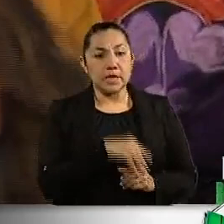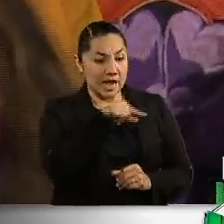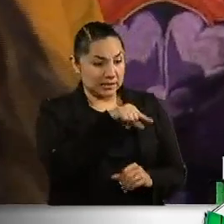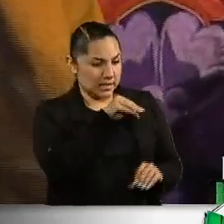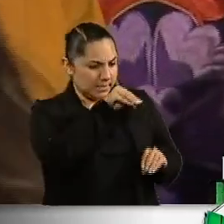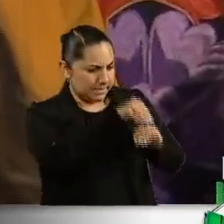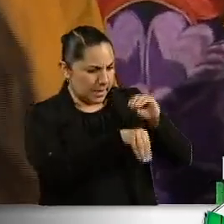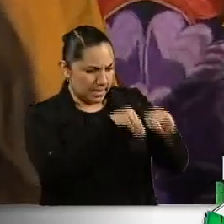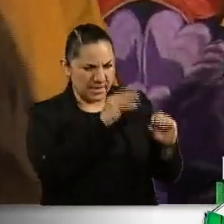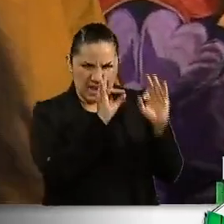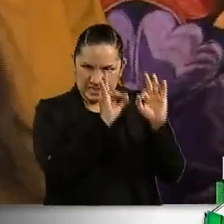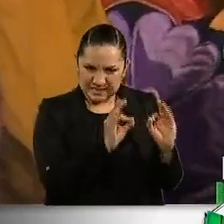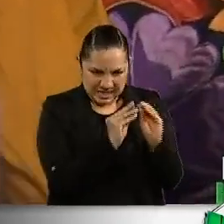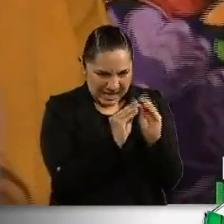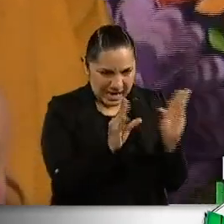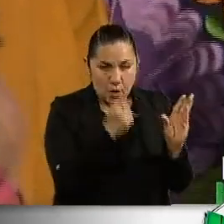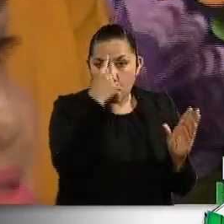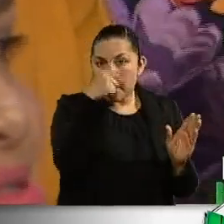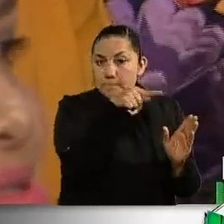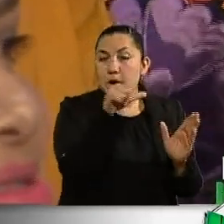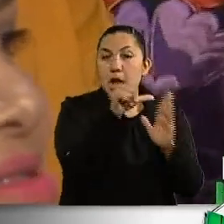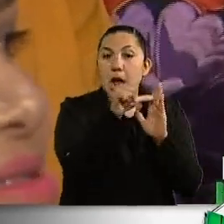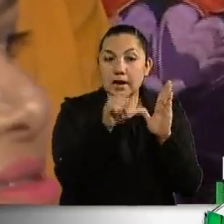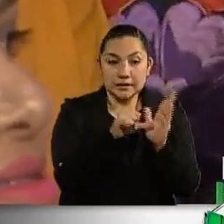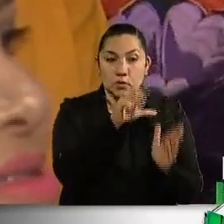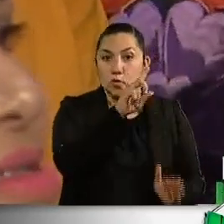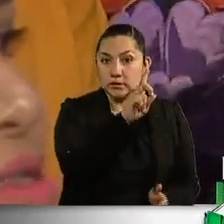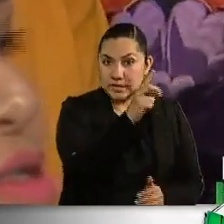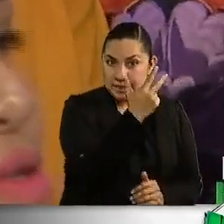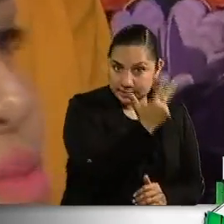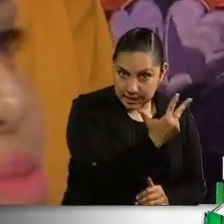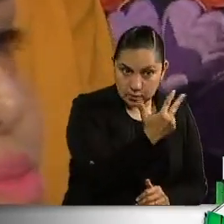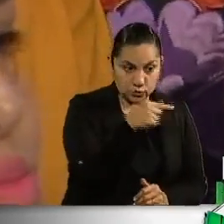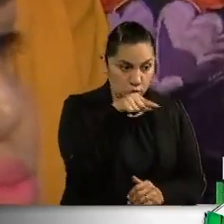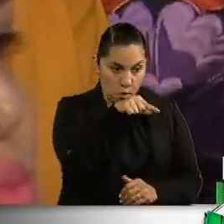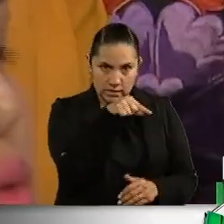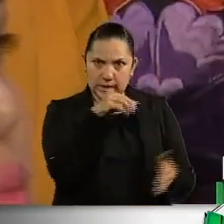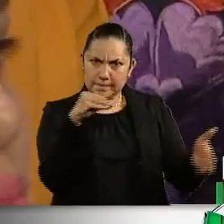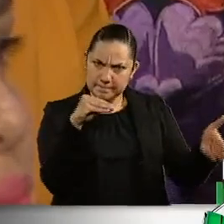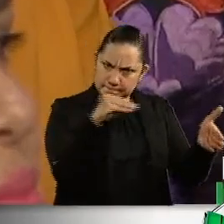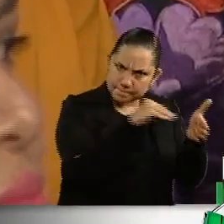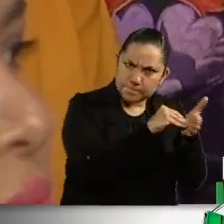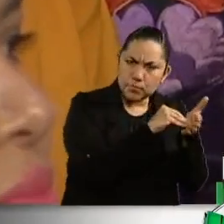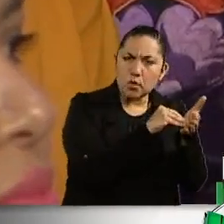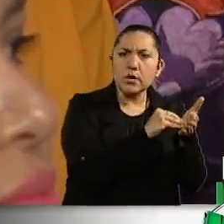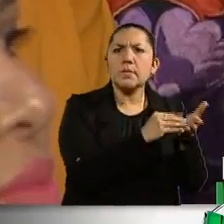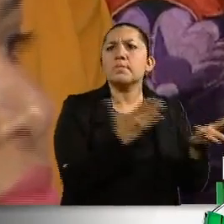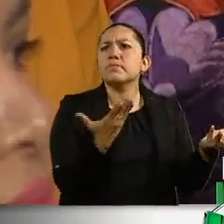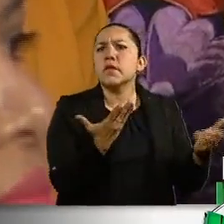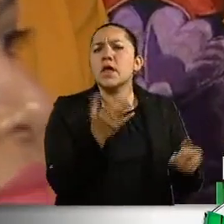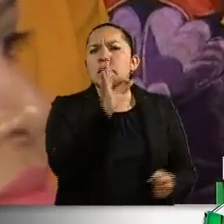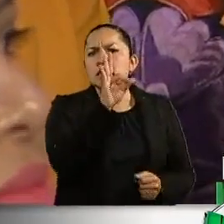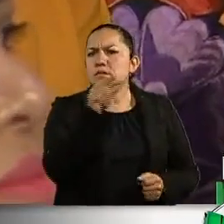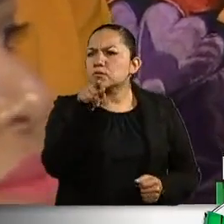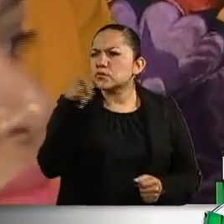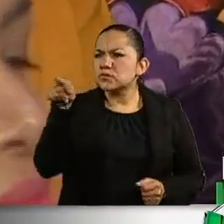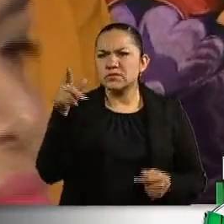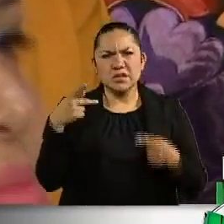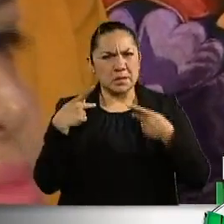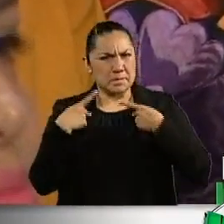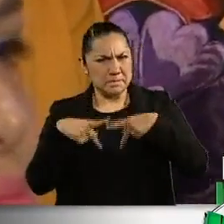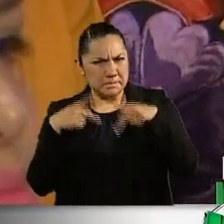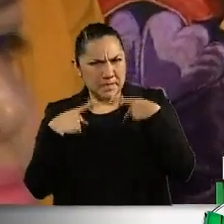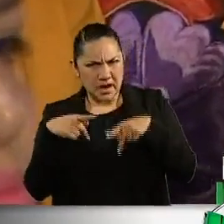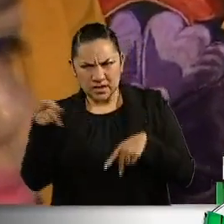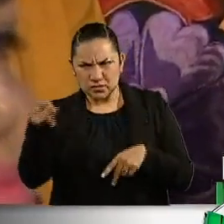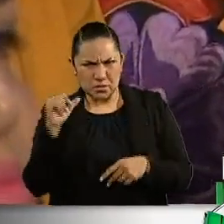esté claramente establecido que no podrá estar en ninguno de los tres órdenes de gobierno, en ninguno de